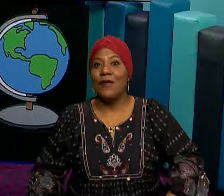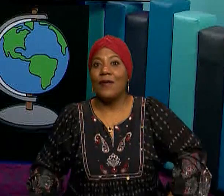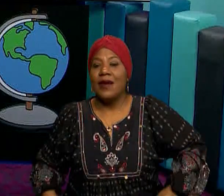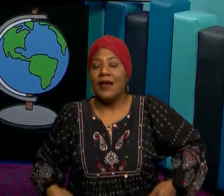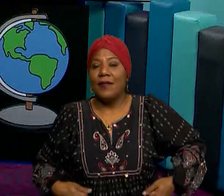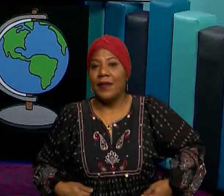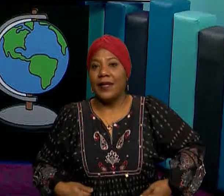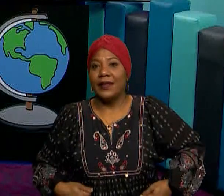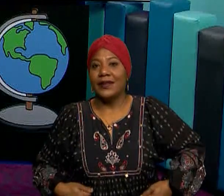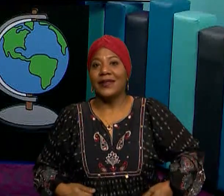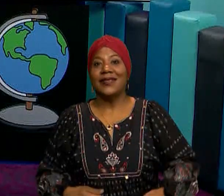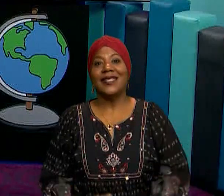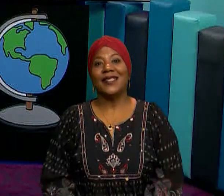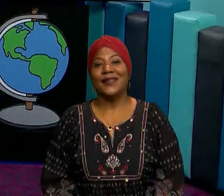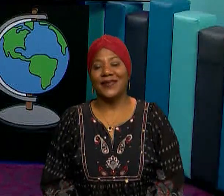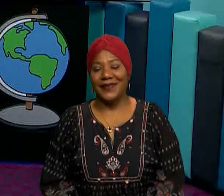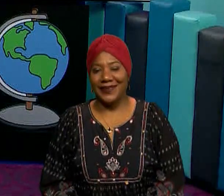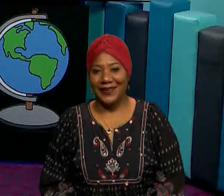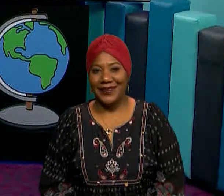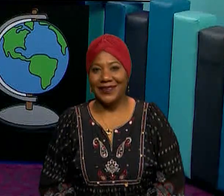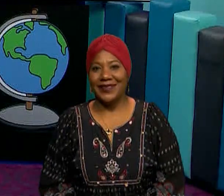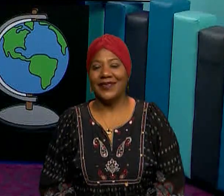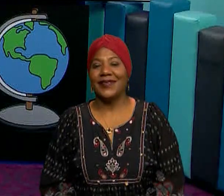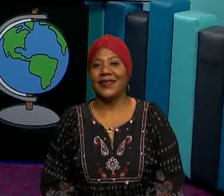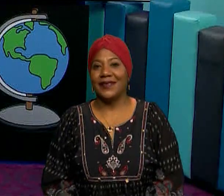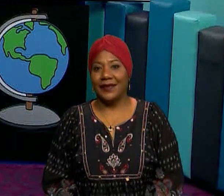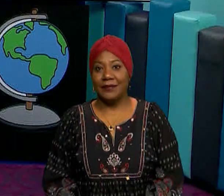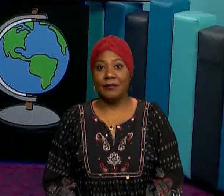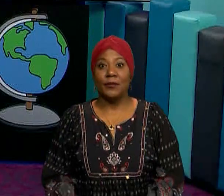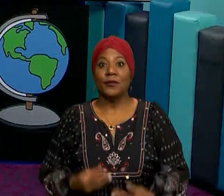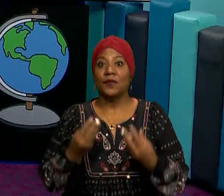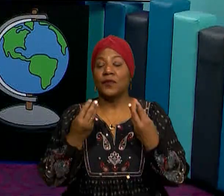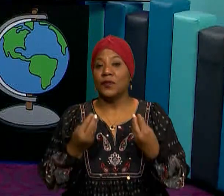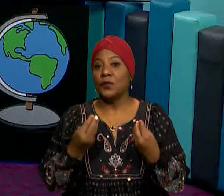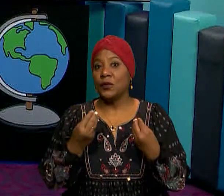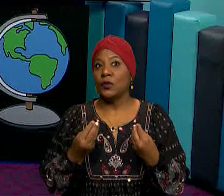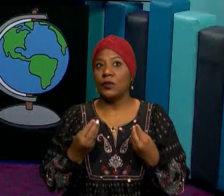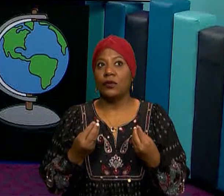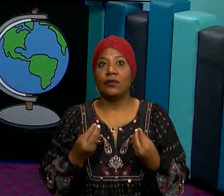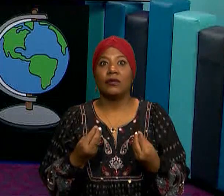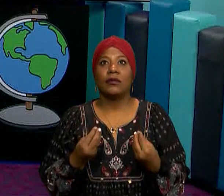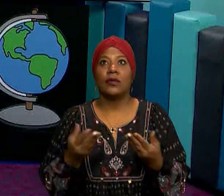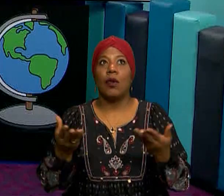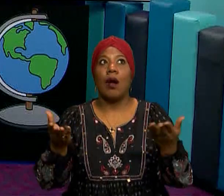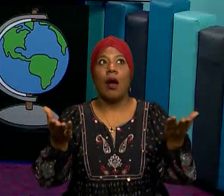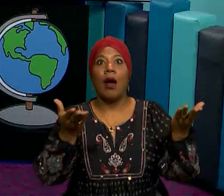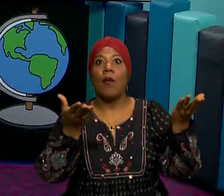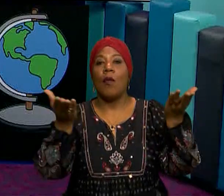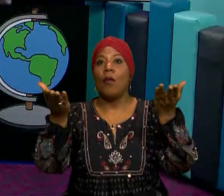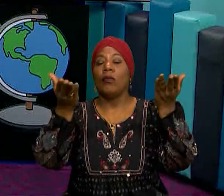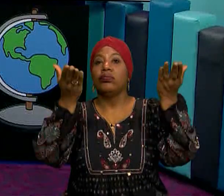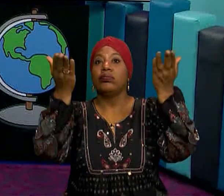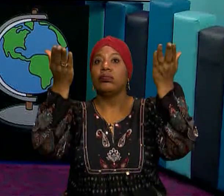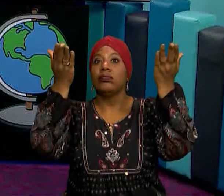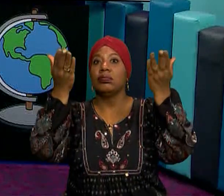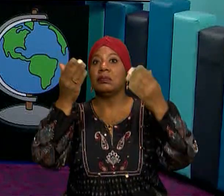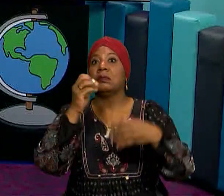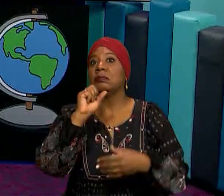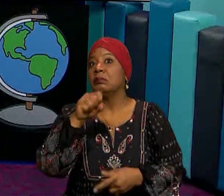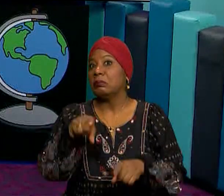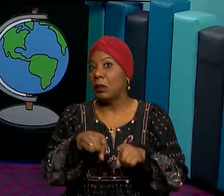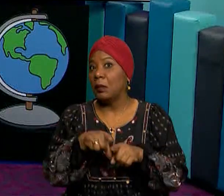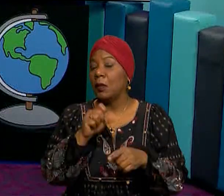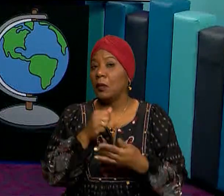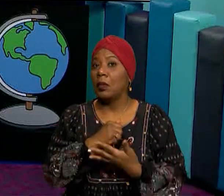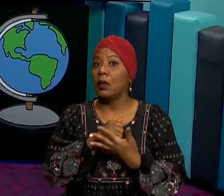pantalón. Solo imagínense, podía hacer travesuras, puede conocer el mundo, puede ayudar a otras personas.